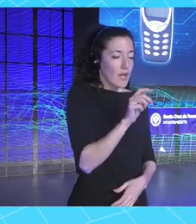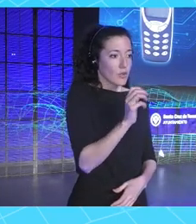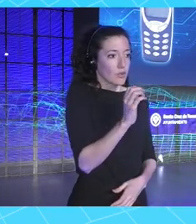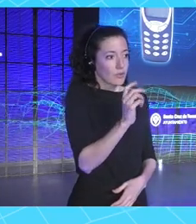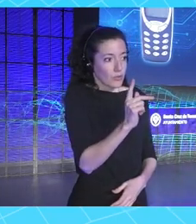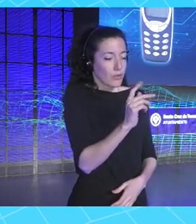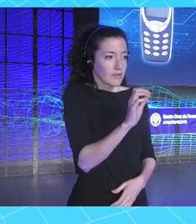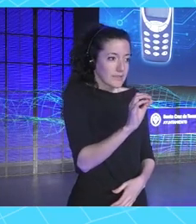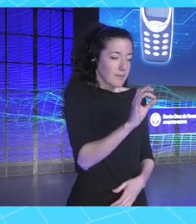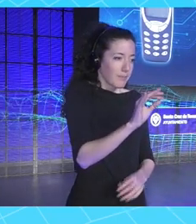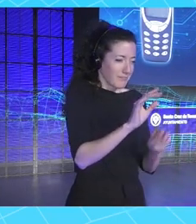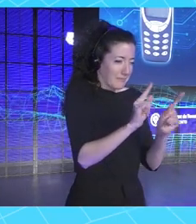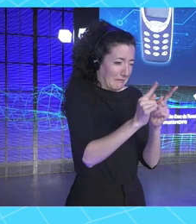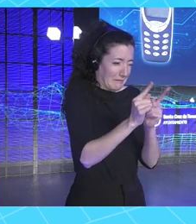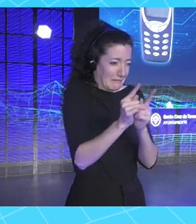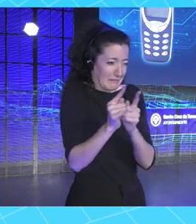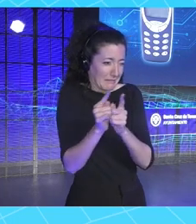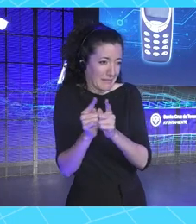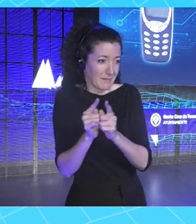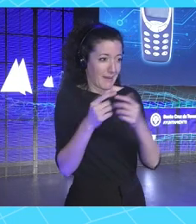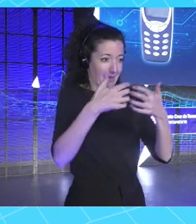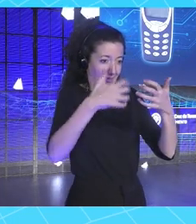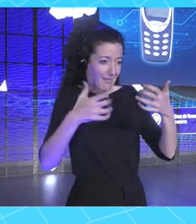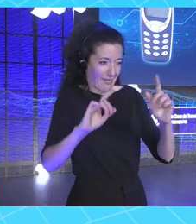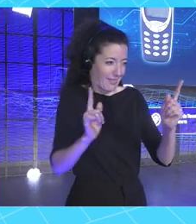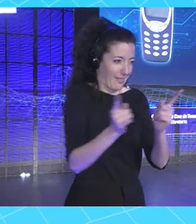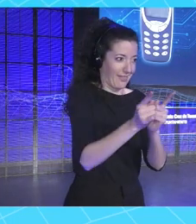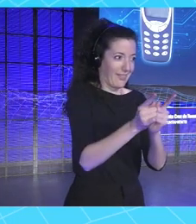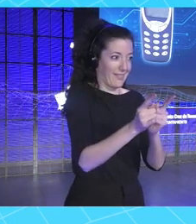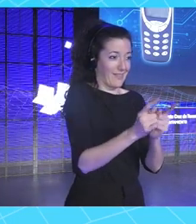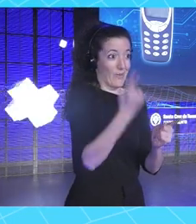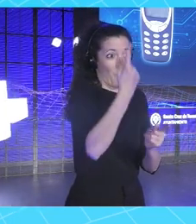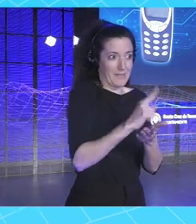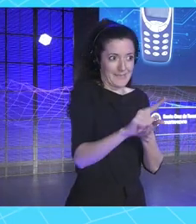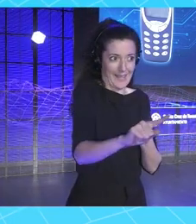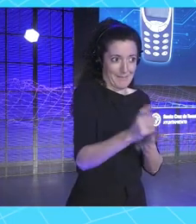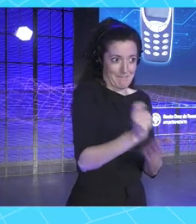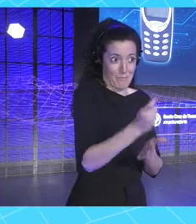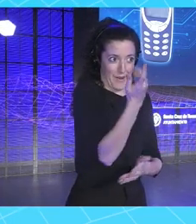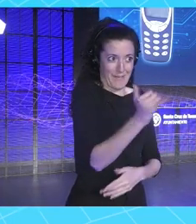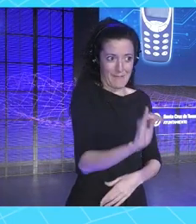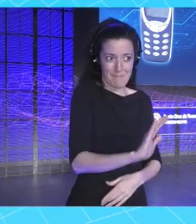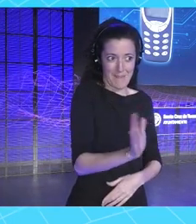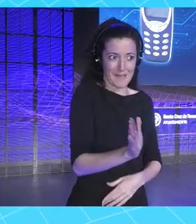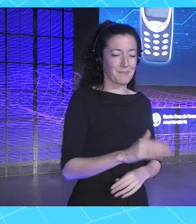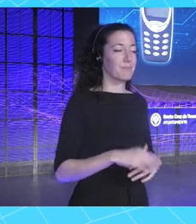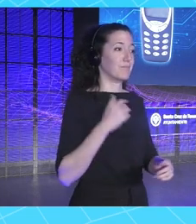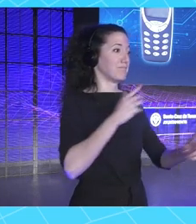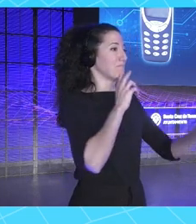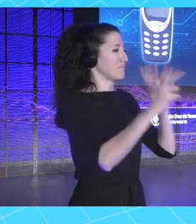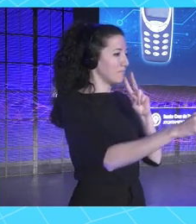todo abreviado para que llegara a estar en un mensaje vale Y tú contestabas de la misma forma abreviando lo